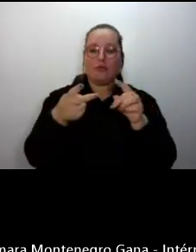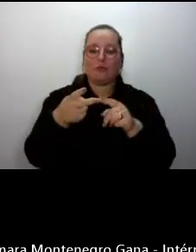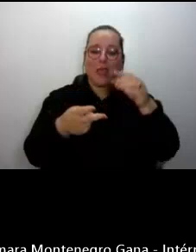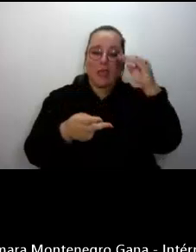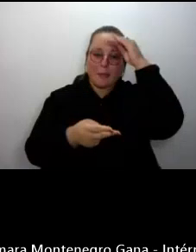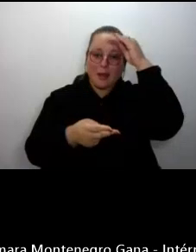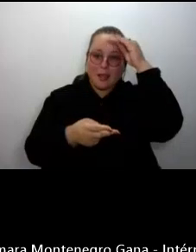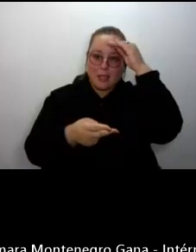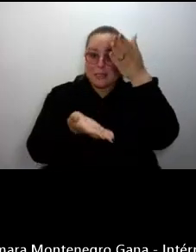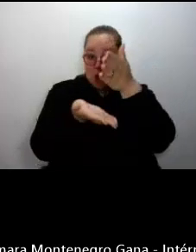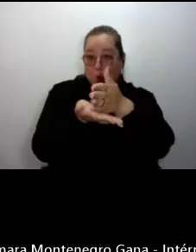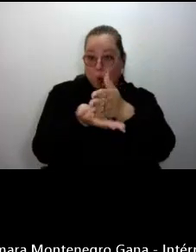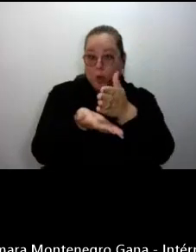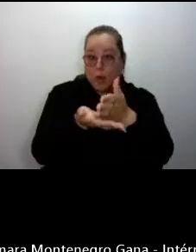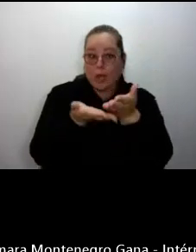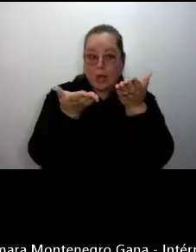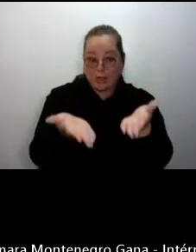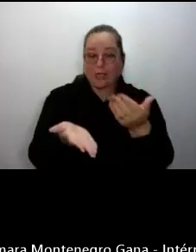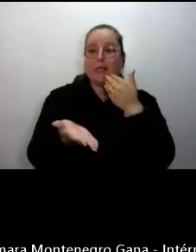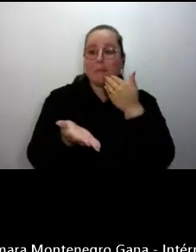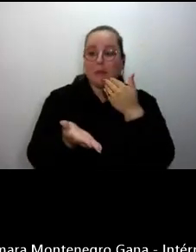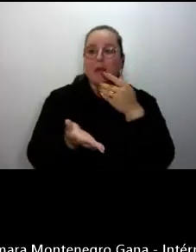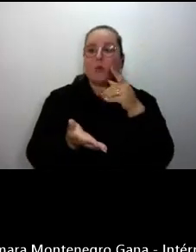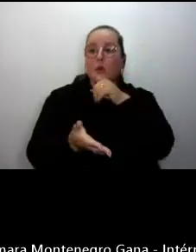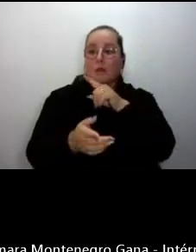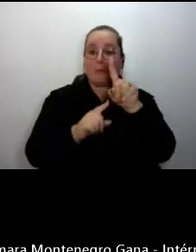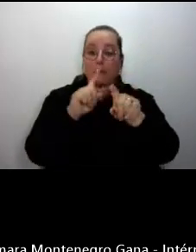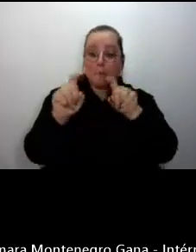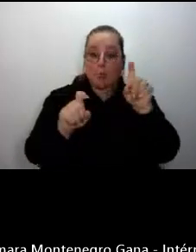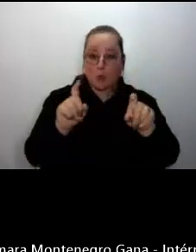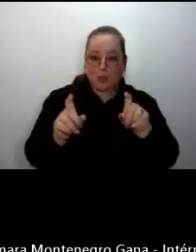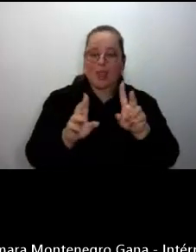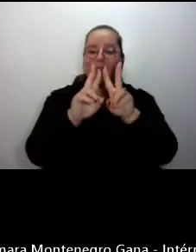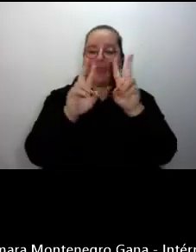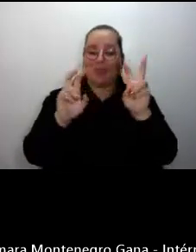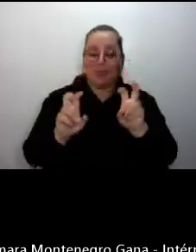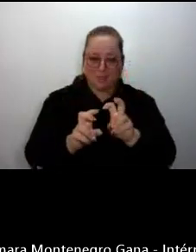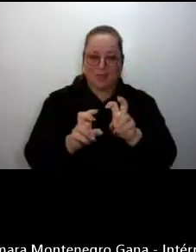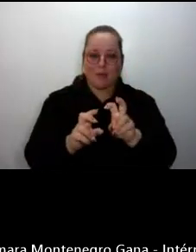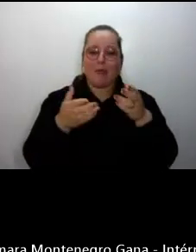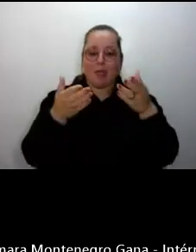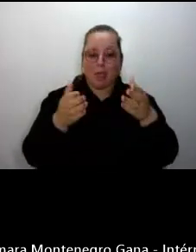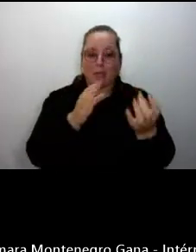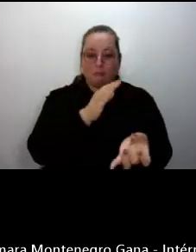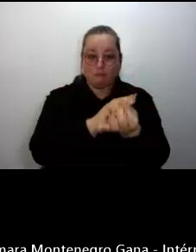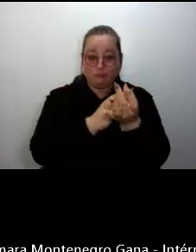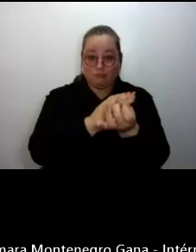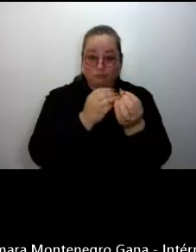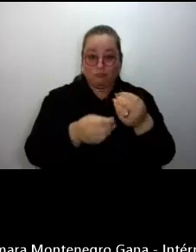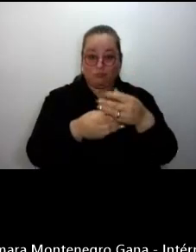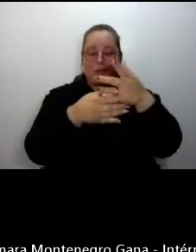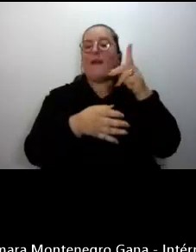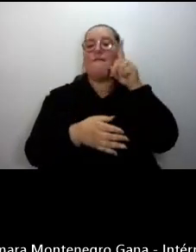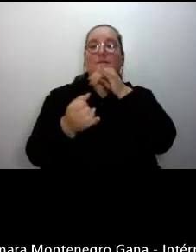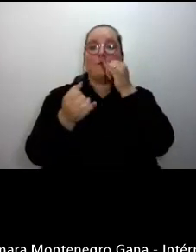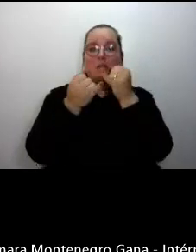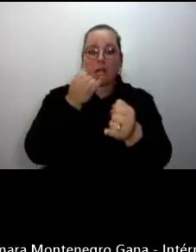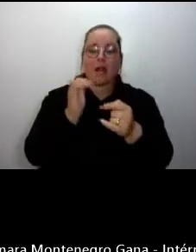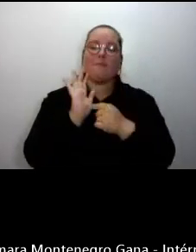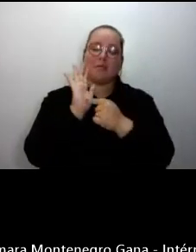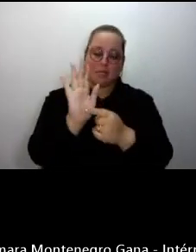experiencia de la escuela, ¿cierto? Y las preguntas que vayan saliendo en el chat las vamos a responder al final de la